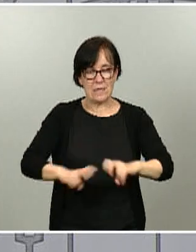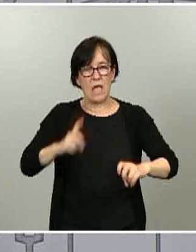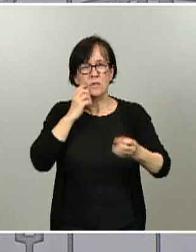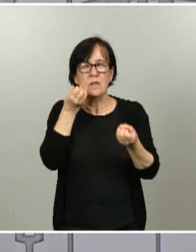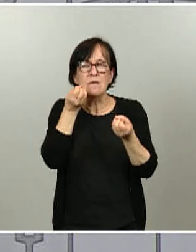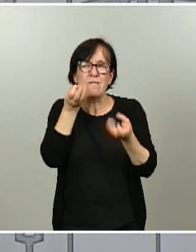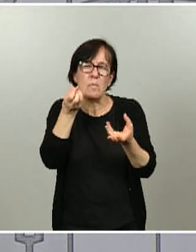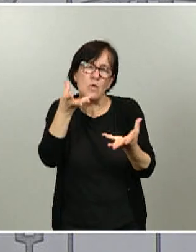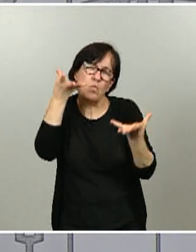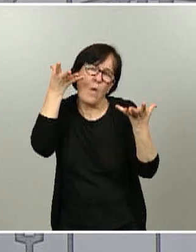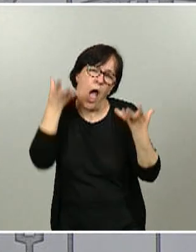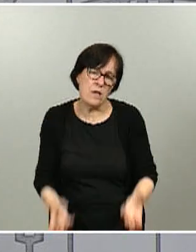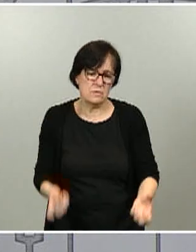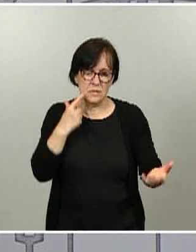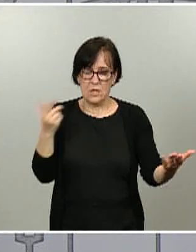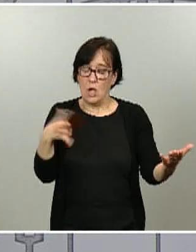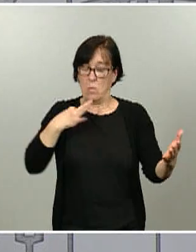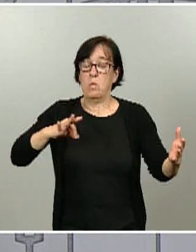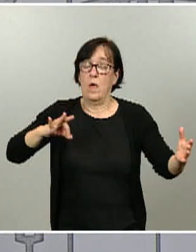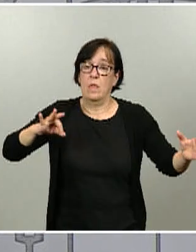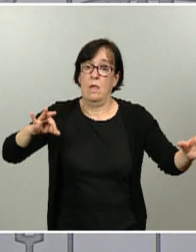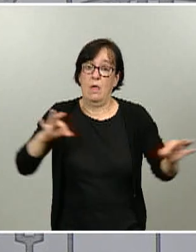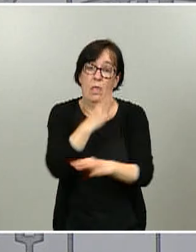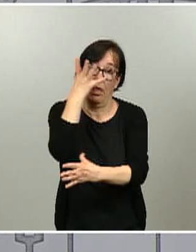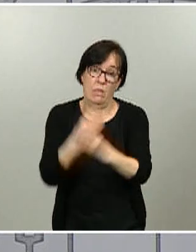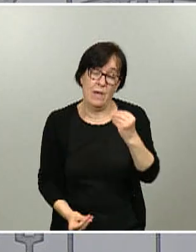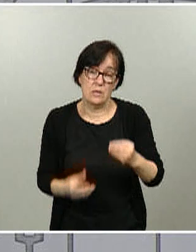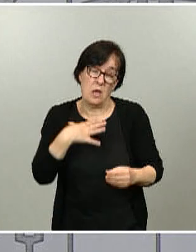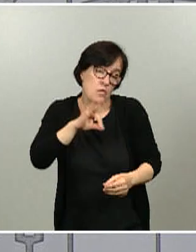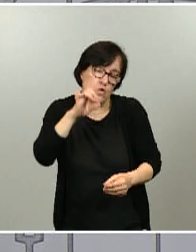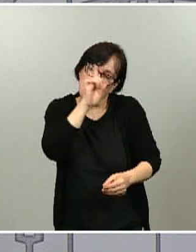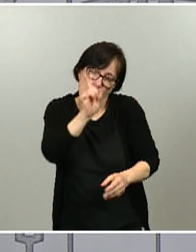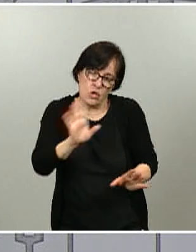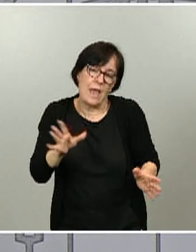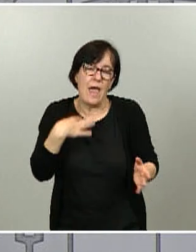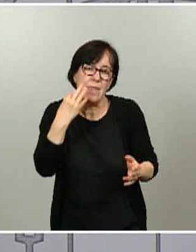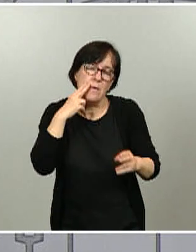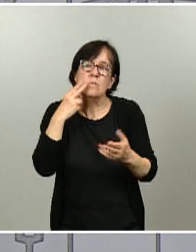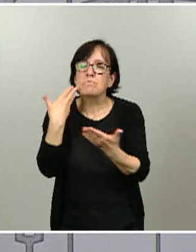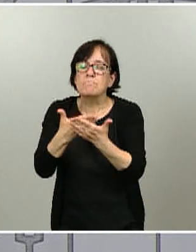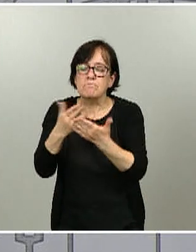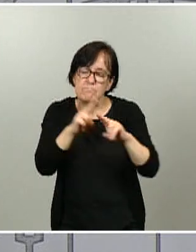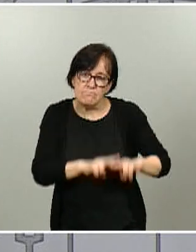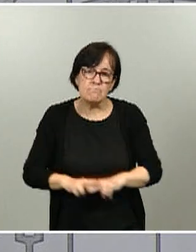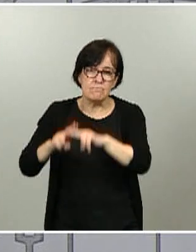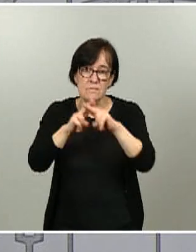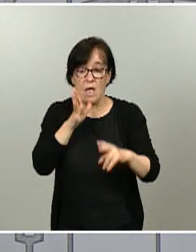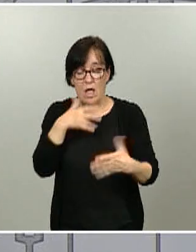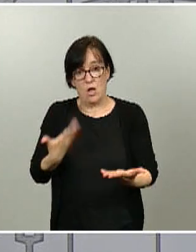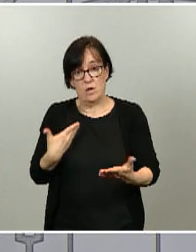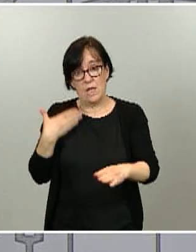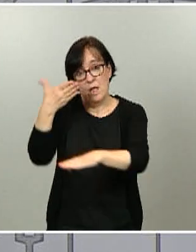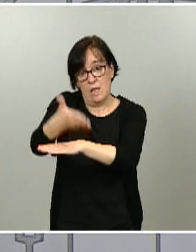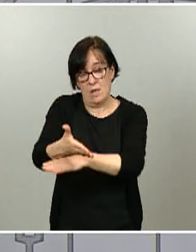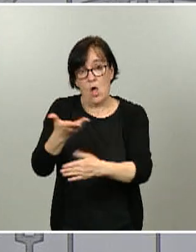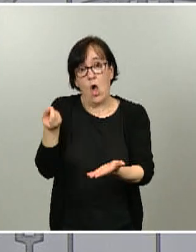en algún momento podemos cometer un error que quizás sea esto, no lo sé, tendré que verificarlo ahora cuando vuelva a la oficina, porque yo